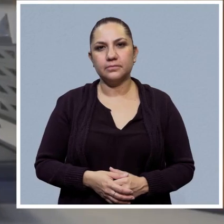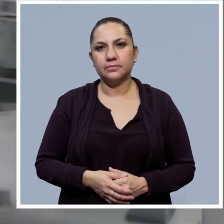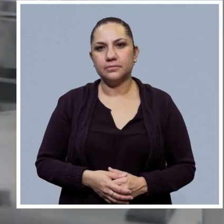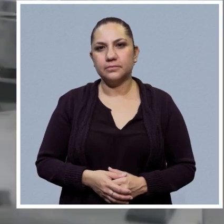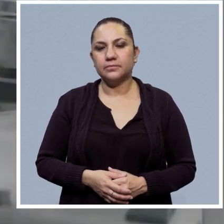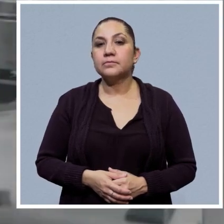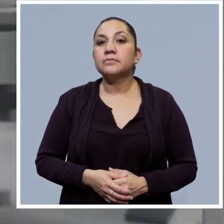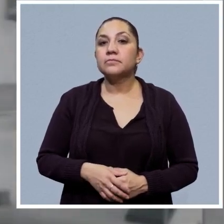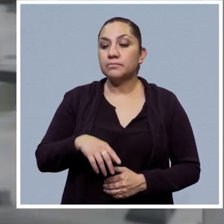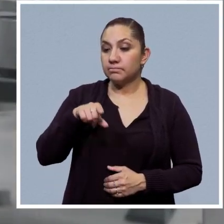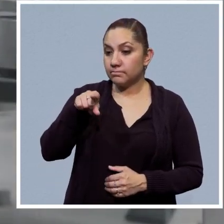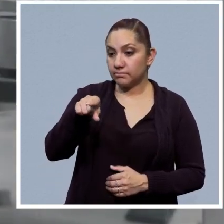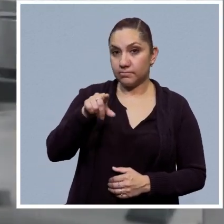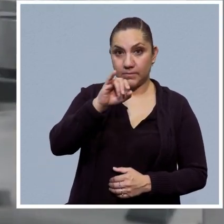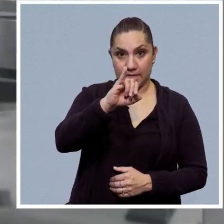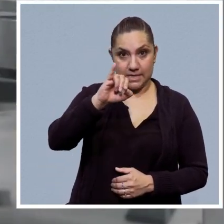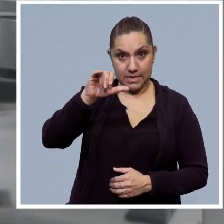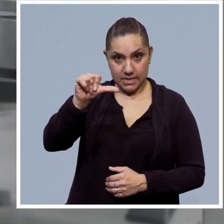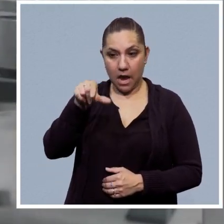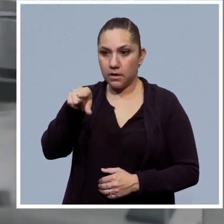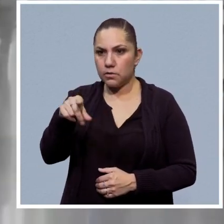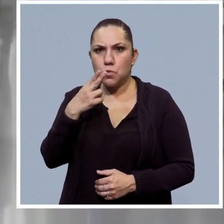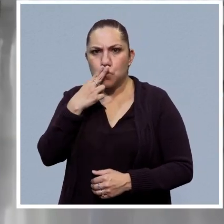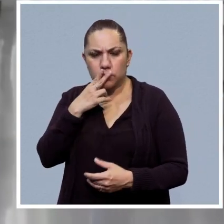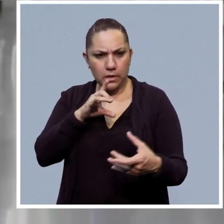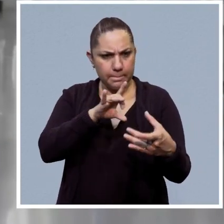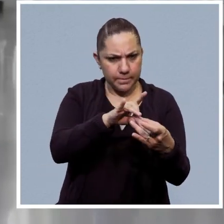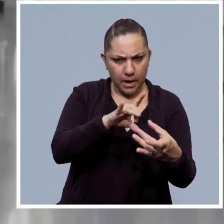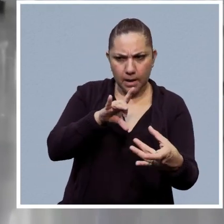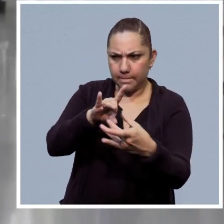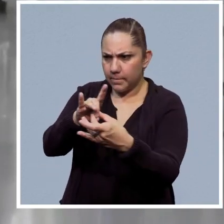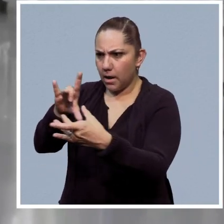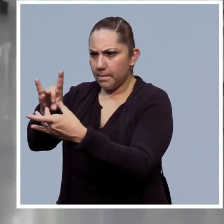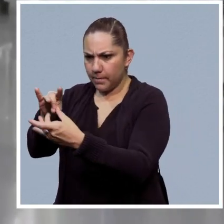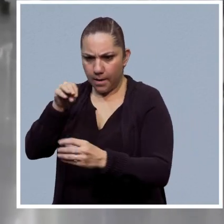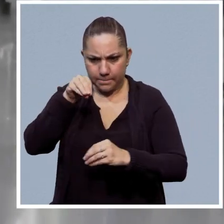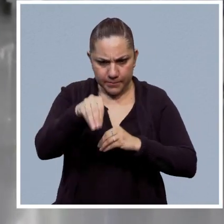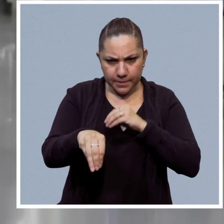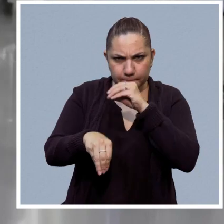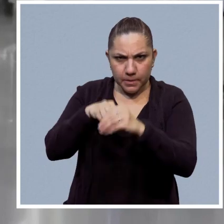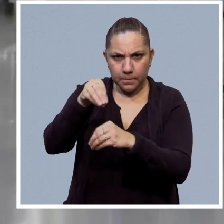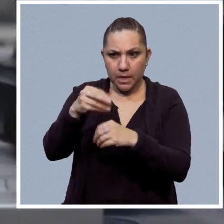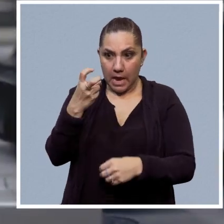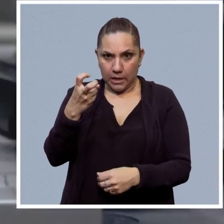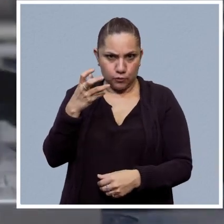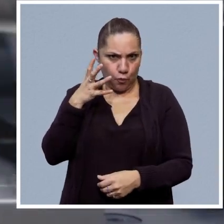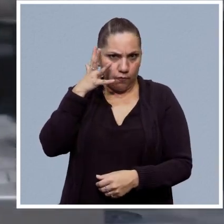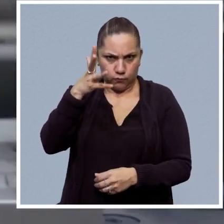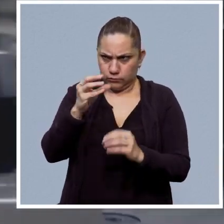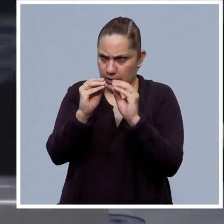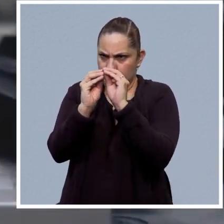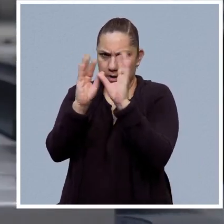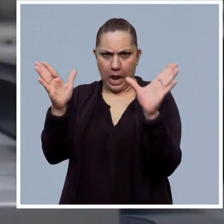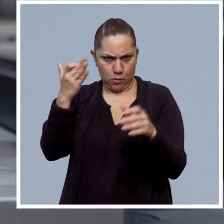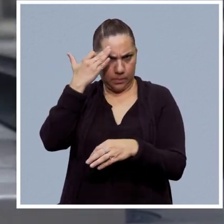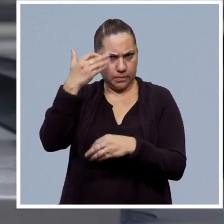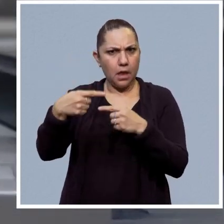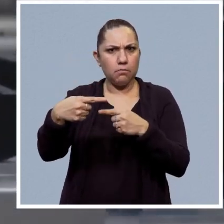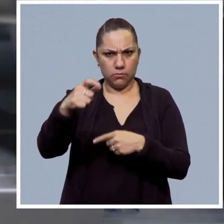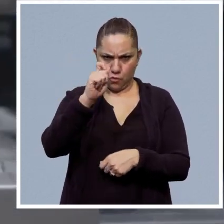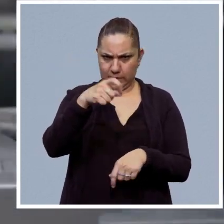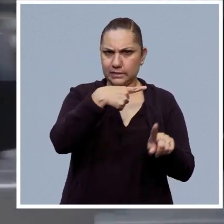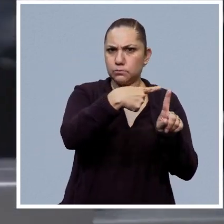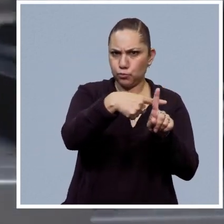El crecimiento en el desarrollo, aplicación y uso de las inteligencias artificiales trae consigo muchos beneficios, pero también son